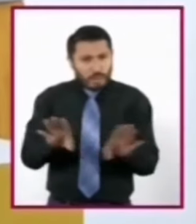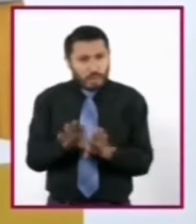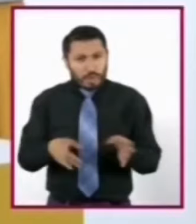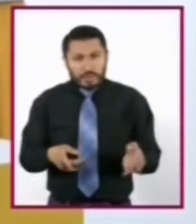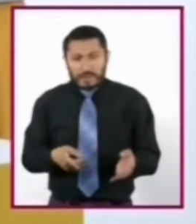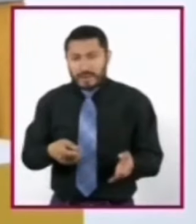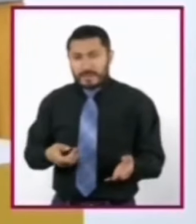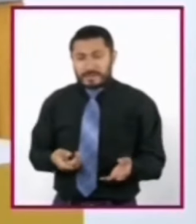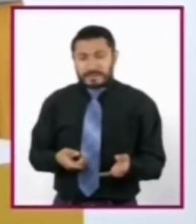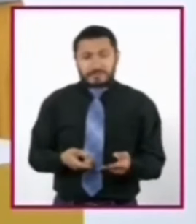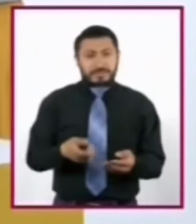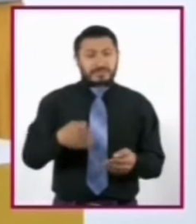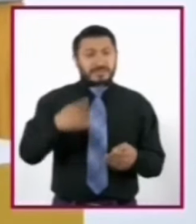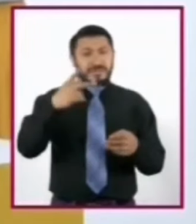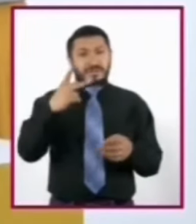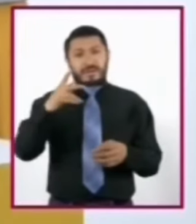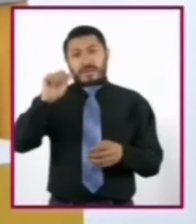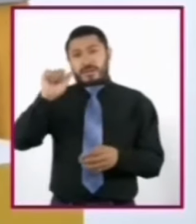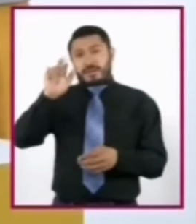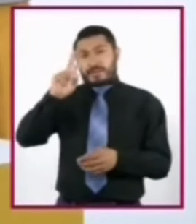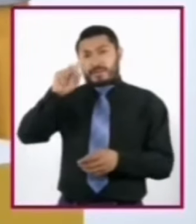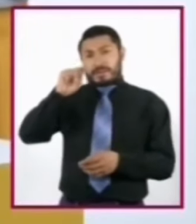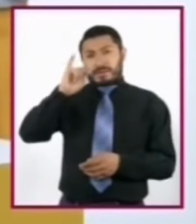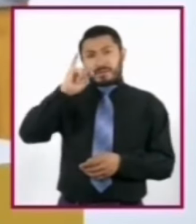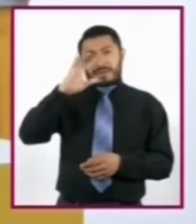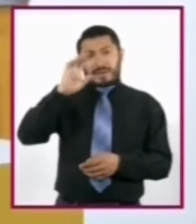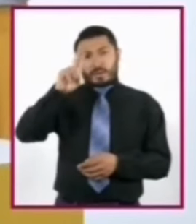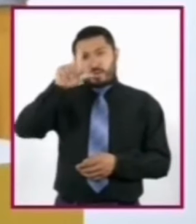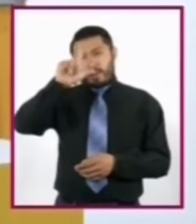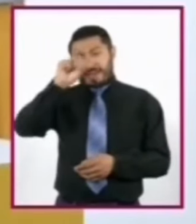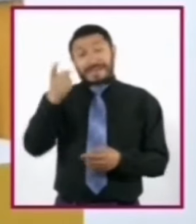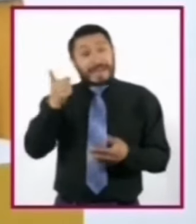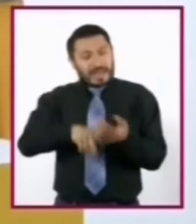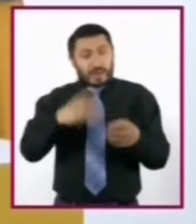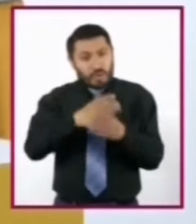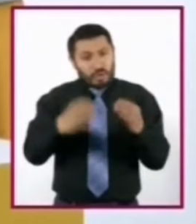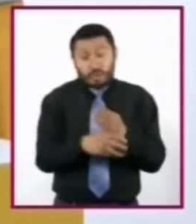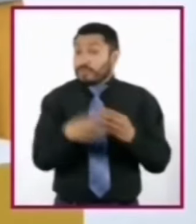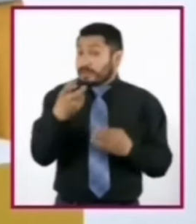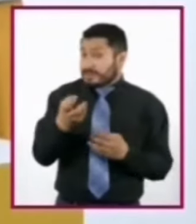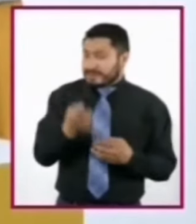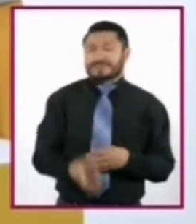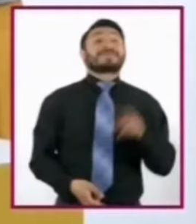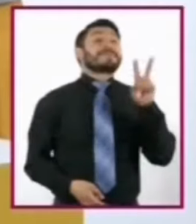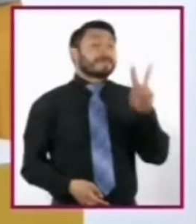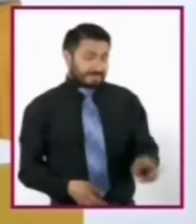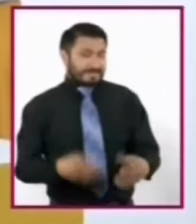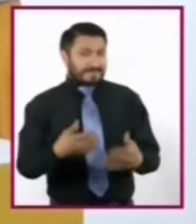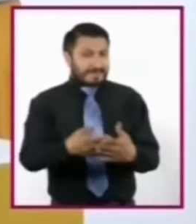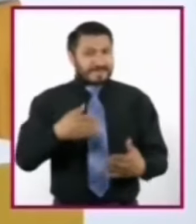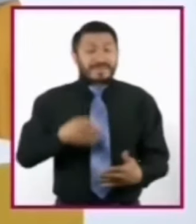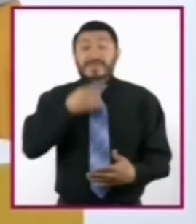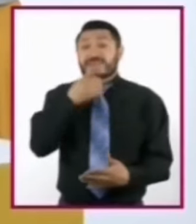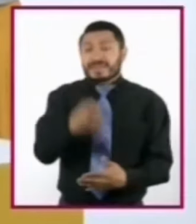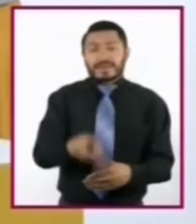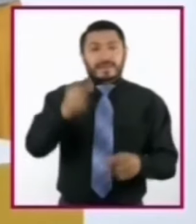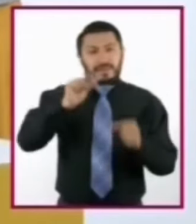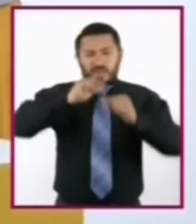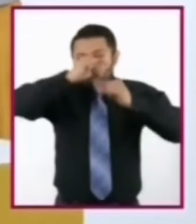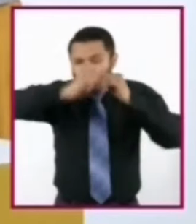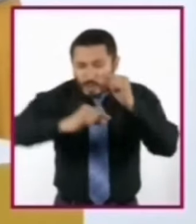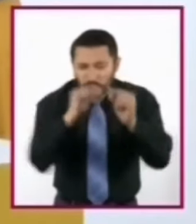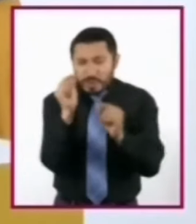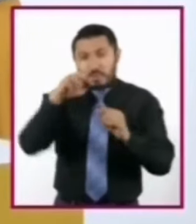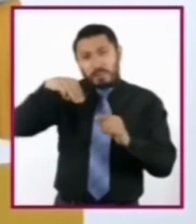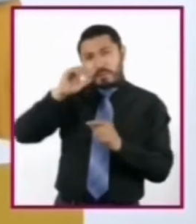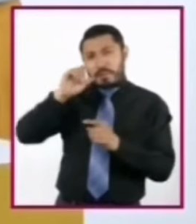representan las partículas del objeto? Efectivamente. Como dijimos anteriormente, los átomos o moléculas